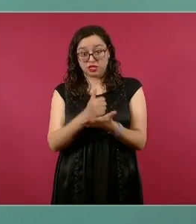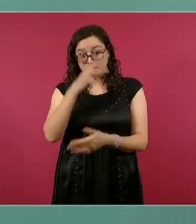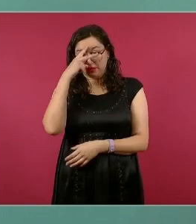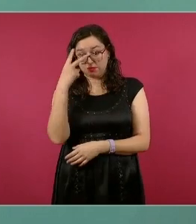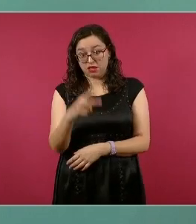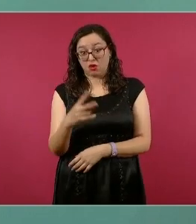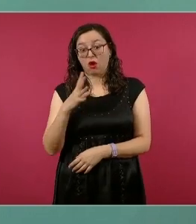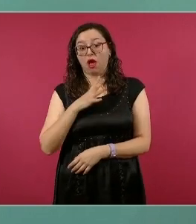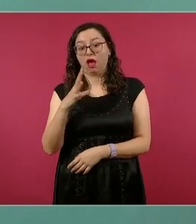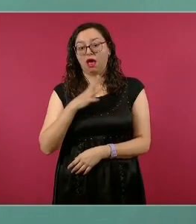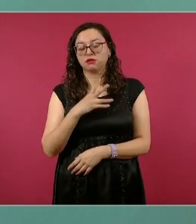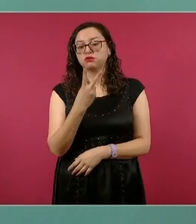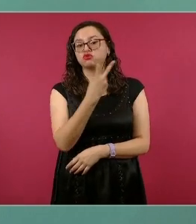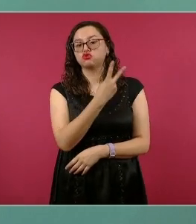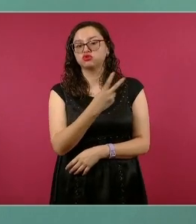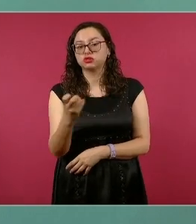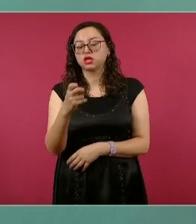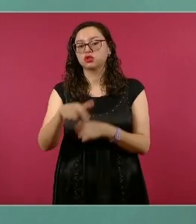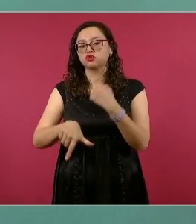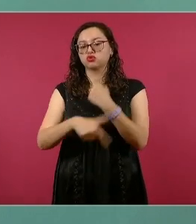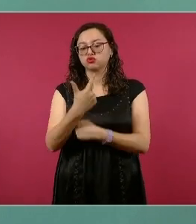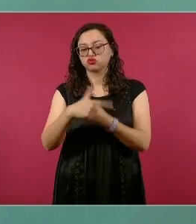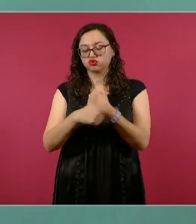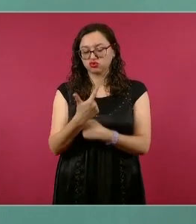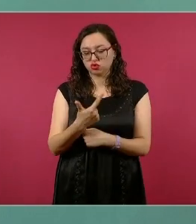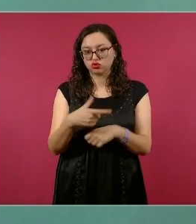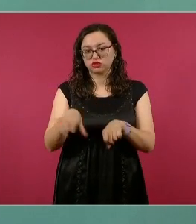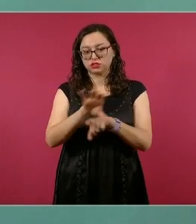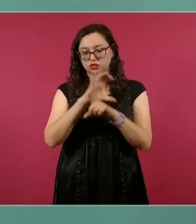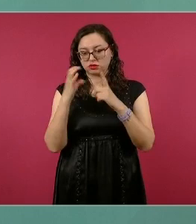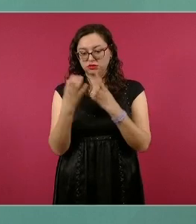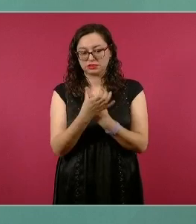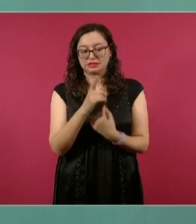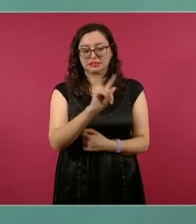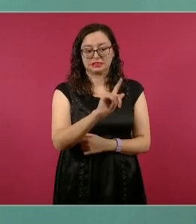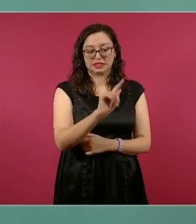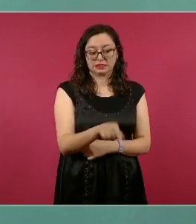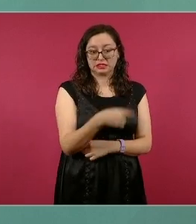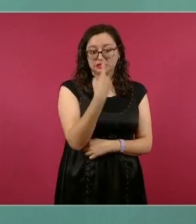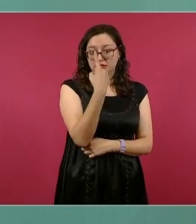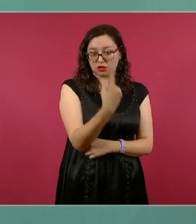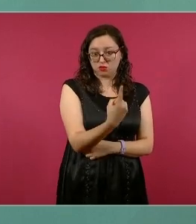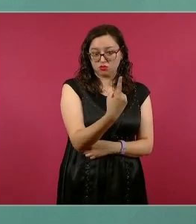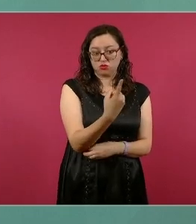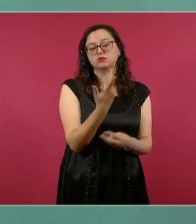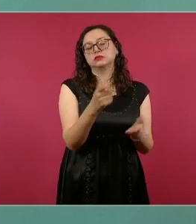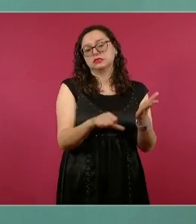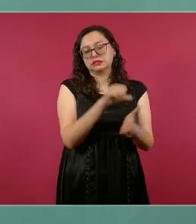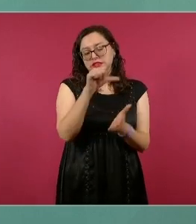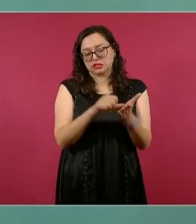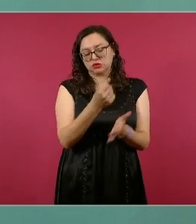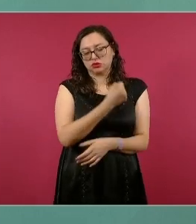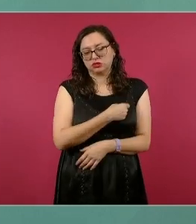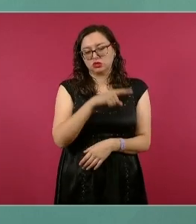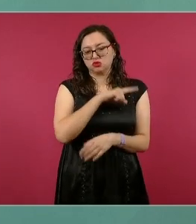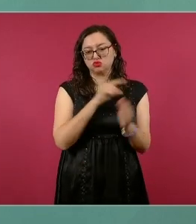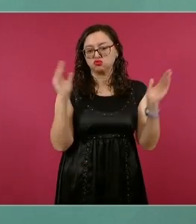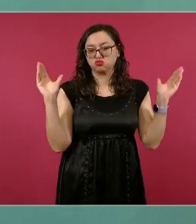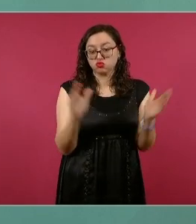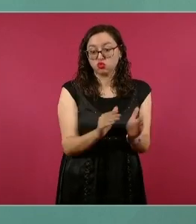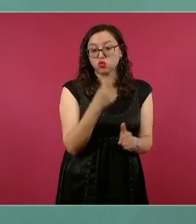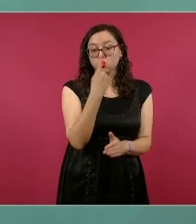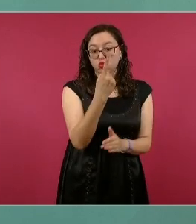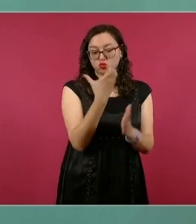212 comités, 71 en centros de salud de un consultorio que están